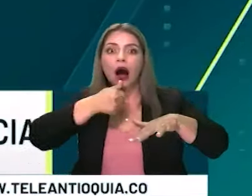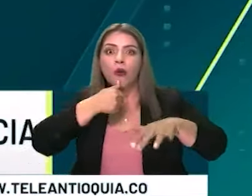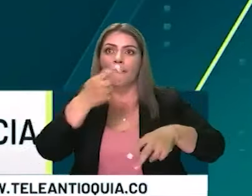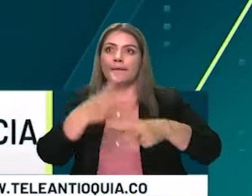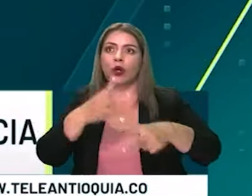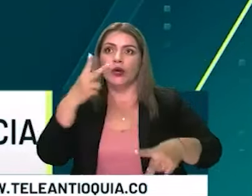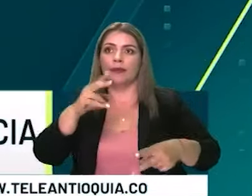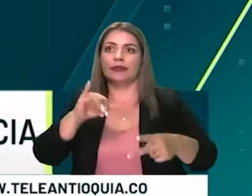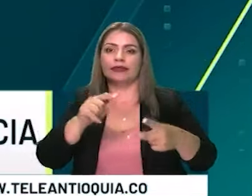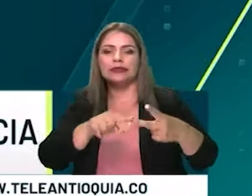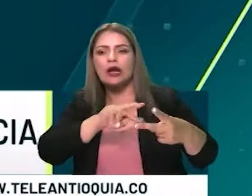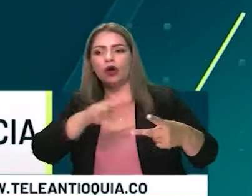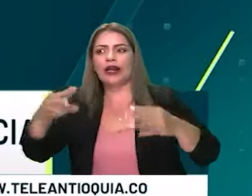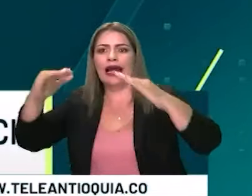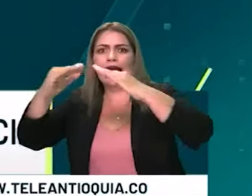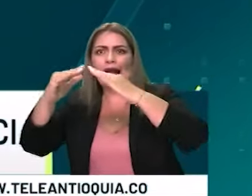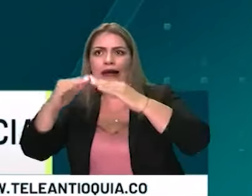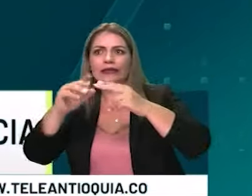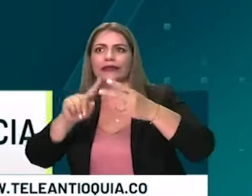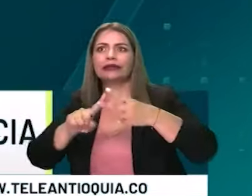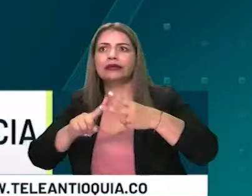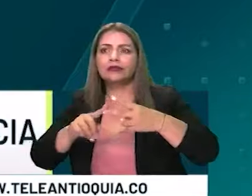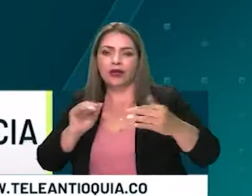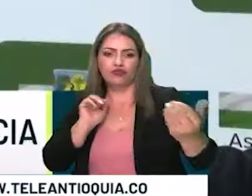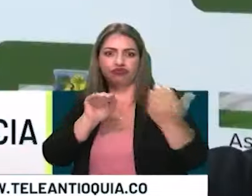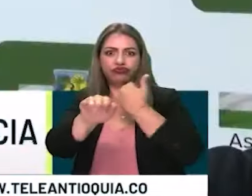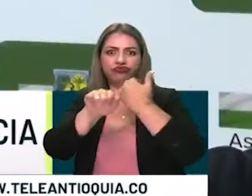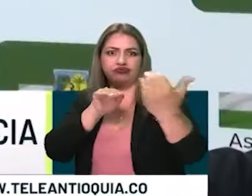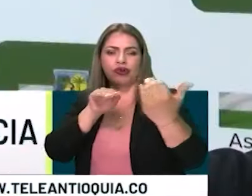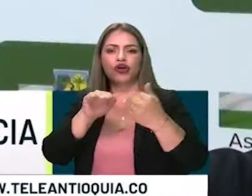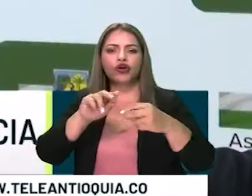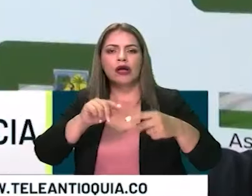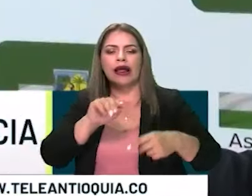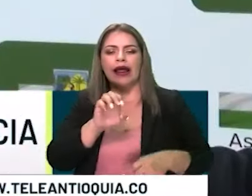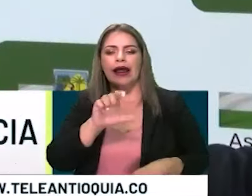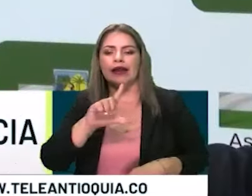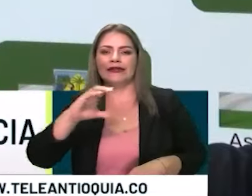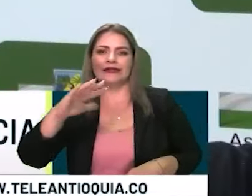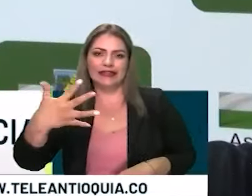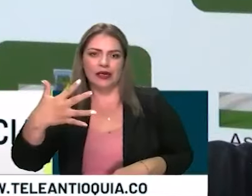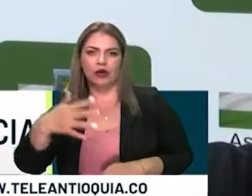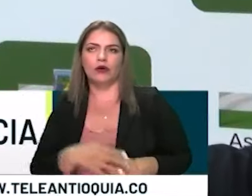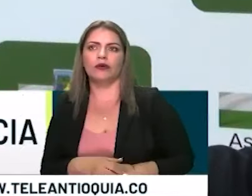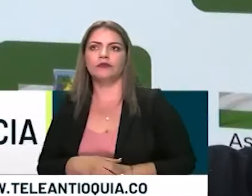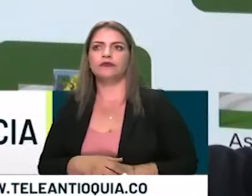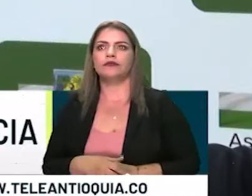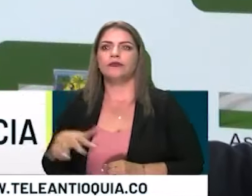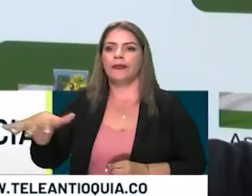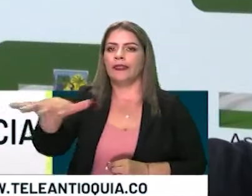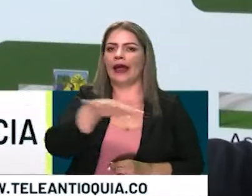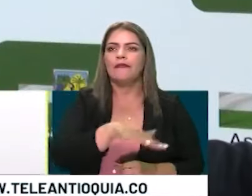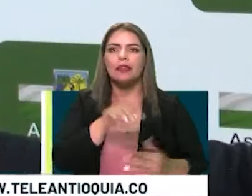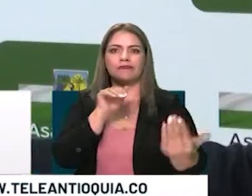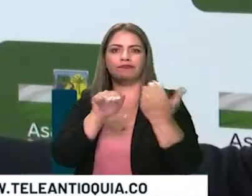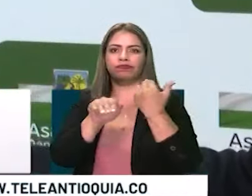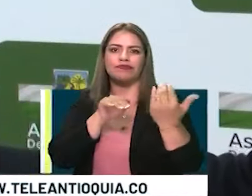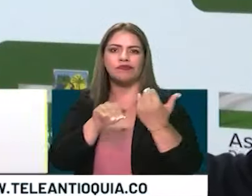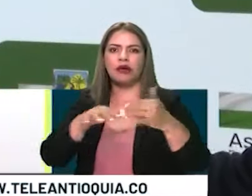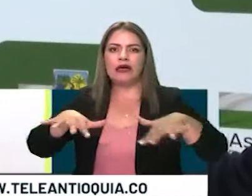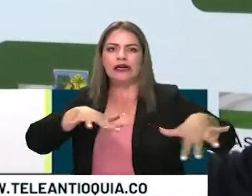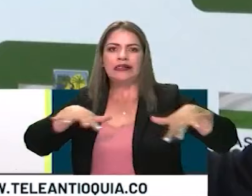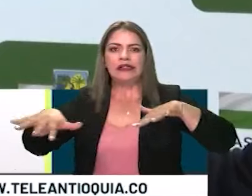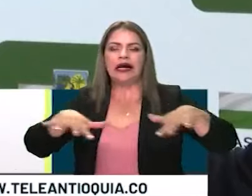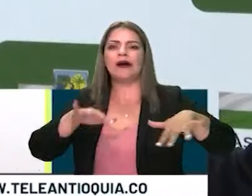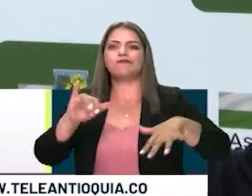a viviendas y, por supuesto, la vía El 5 Venecia. Una zona geológicamente inestable, pero que se